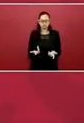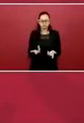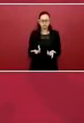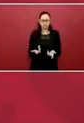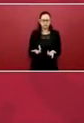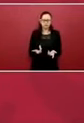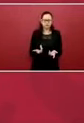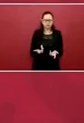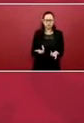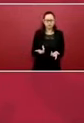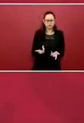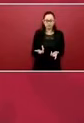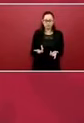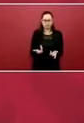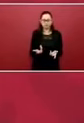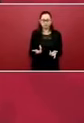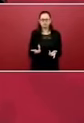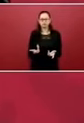la